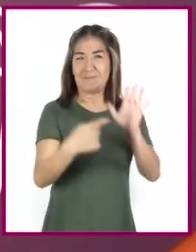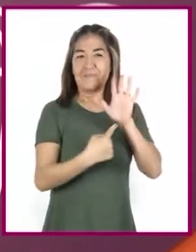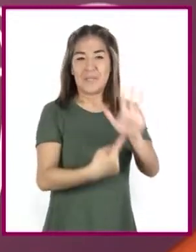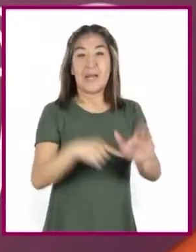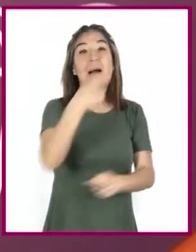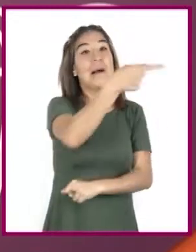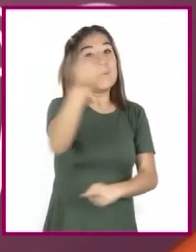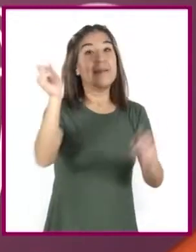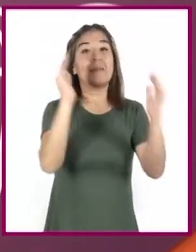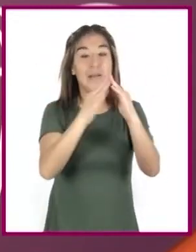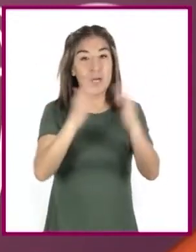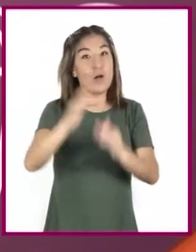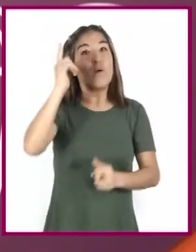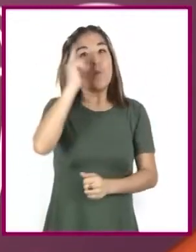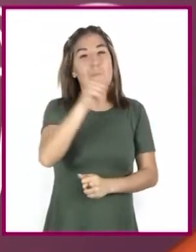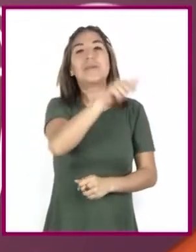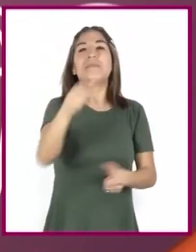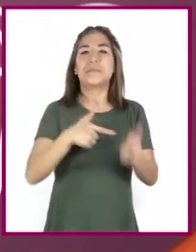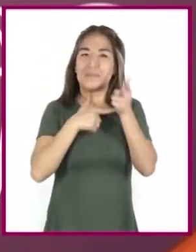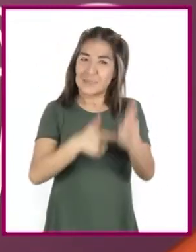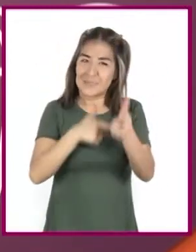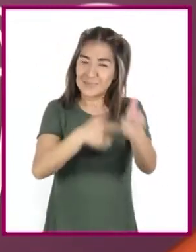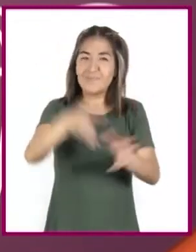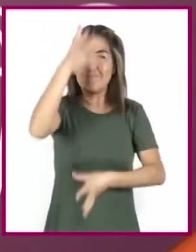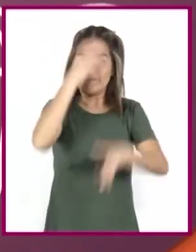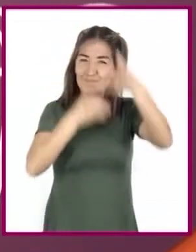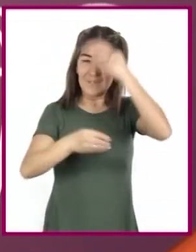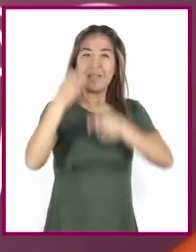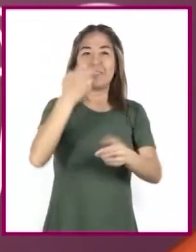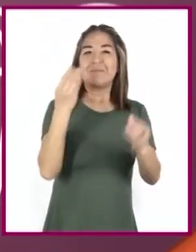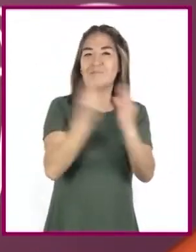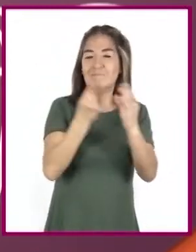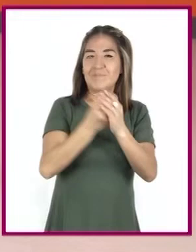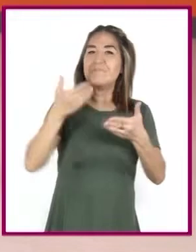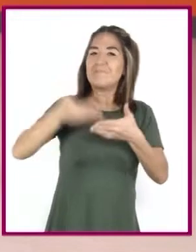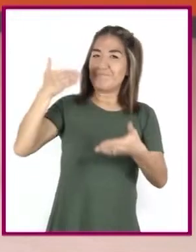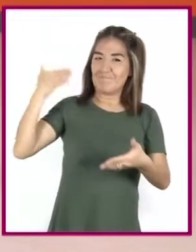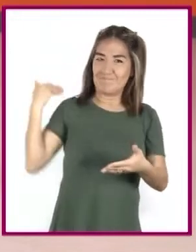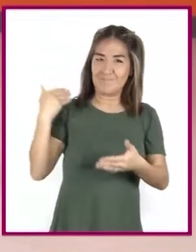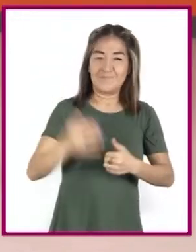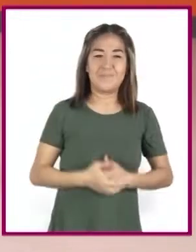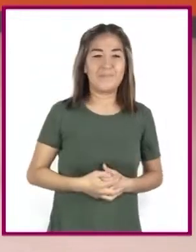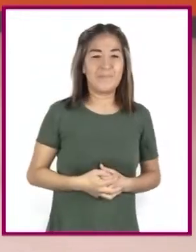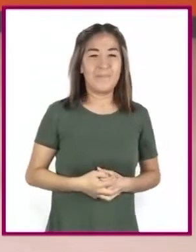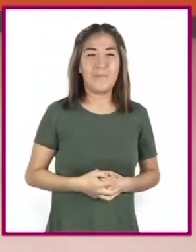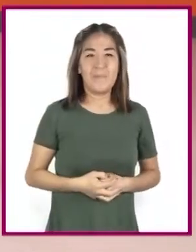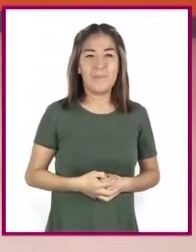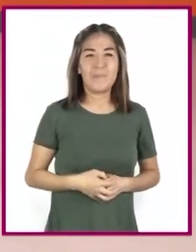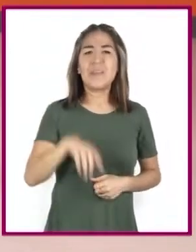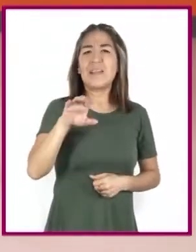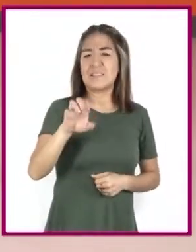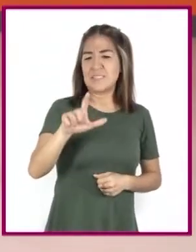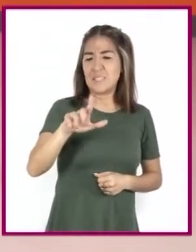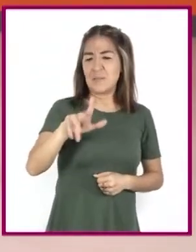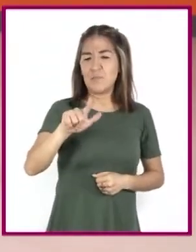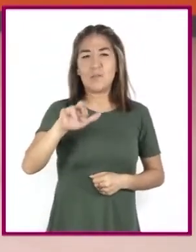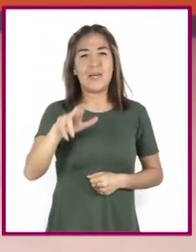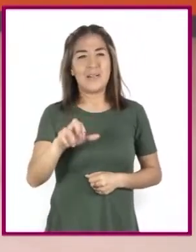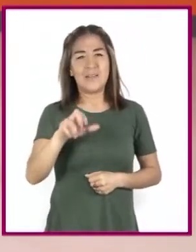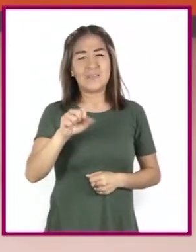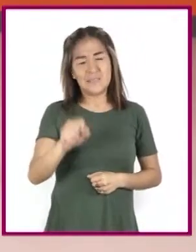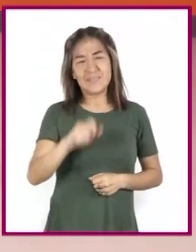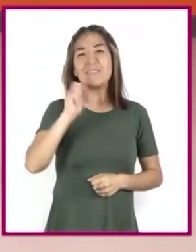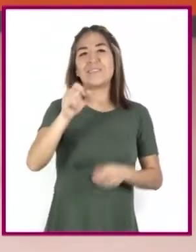casa espero que sigan reafirmando lo que se trabajó en las sesiones pasadas. Las células, como Josué